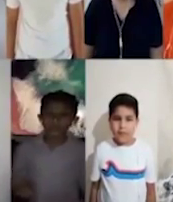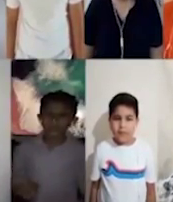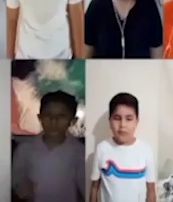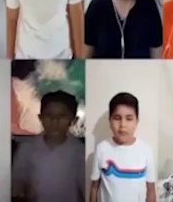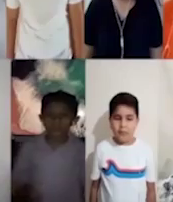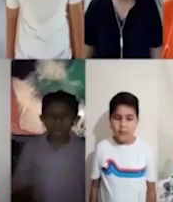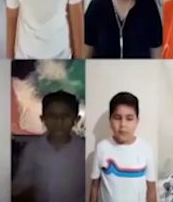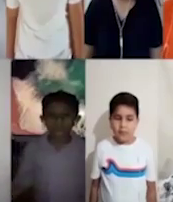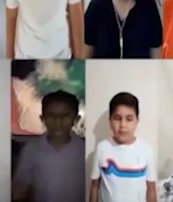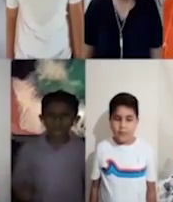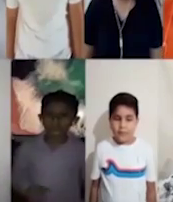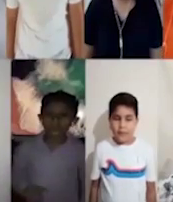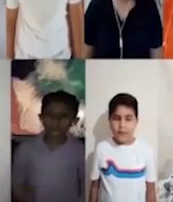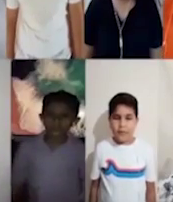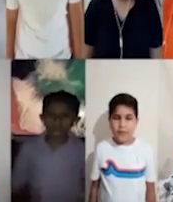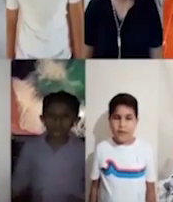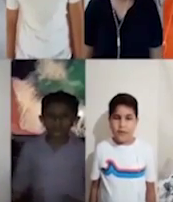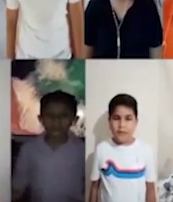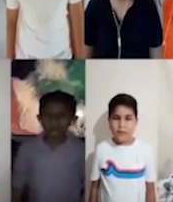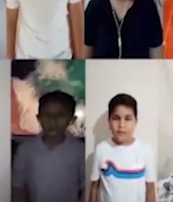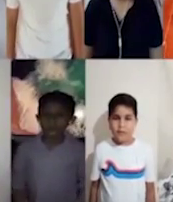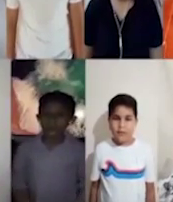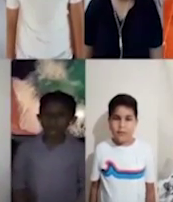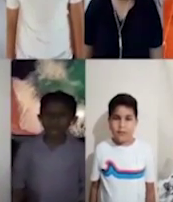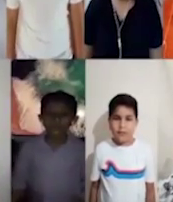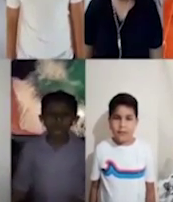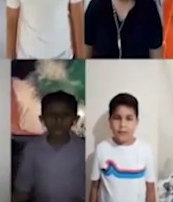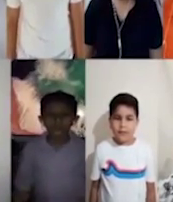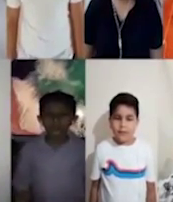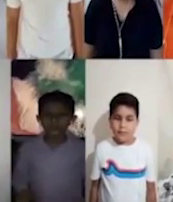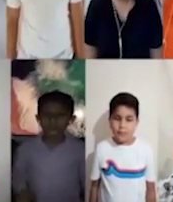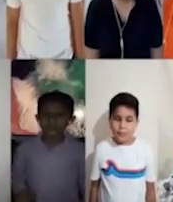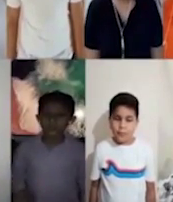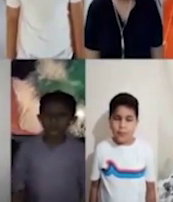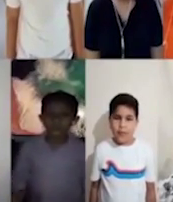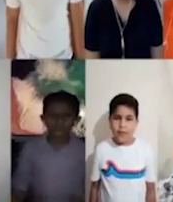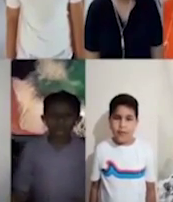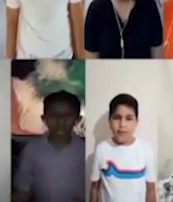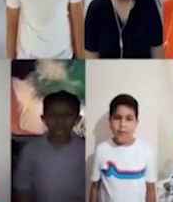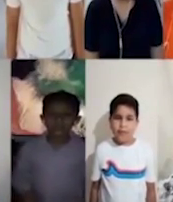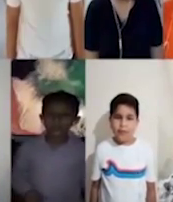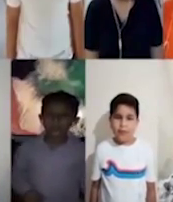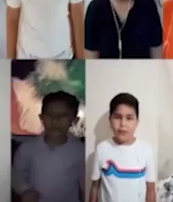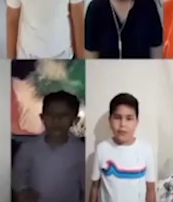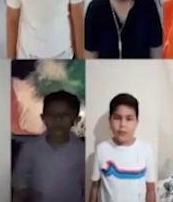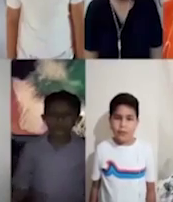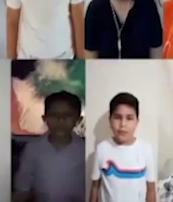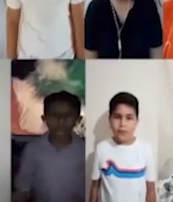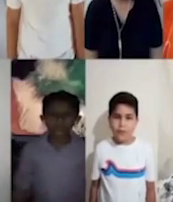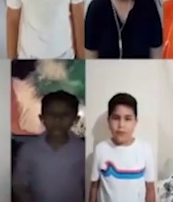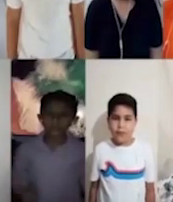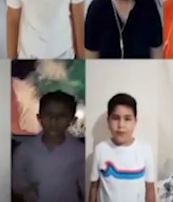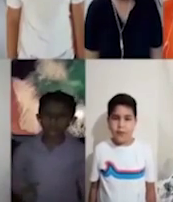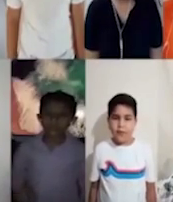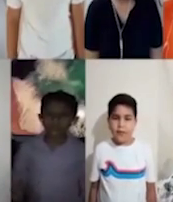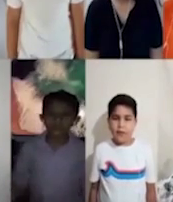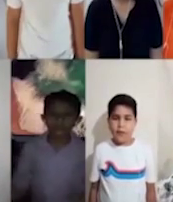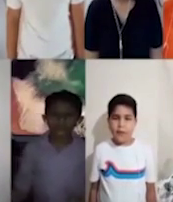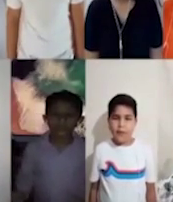la playa se acercó y envidiando a las cochitas por su